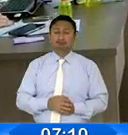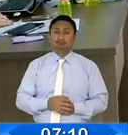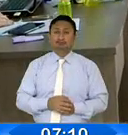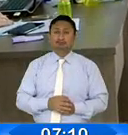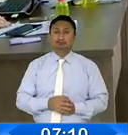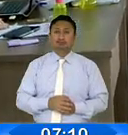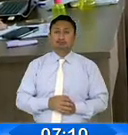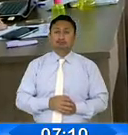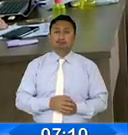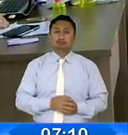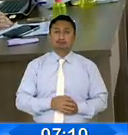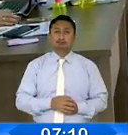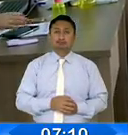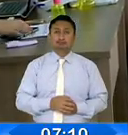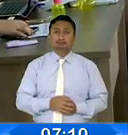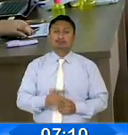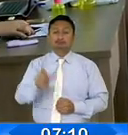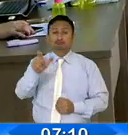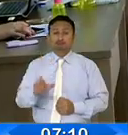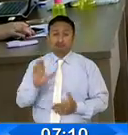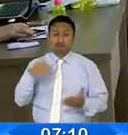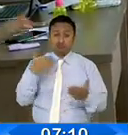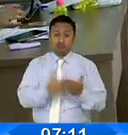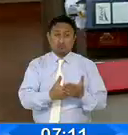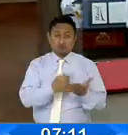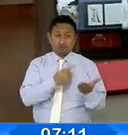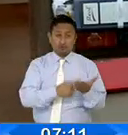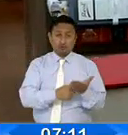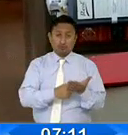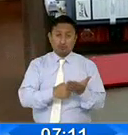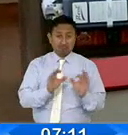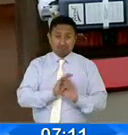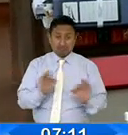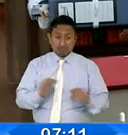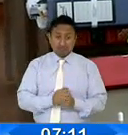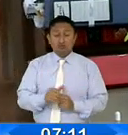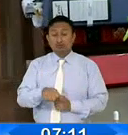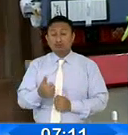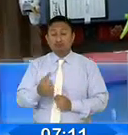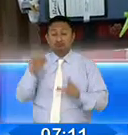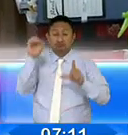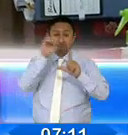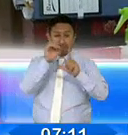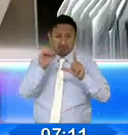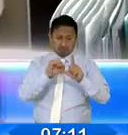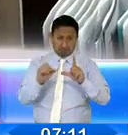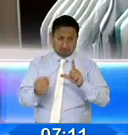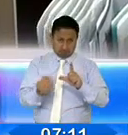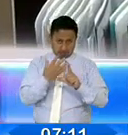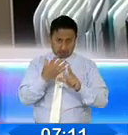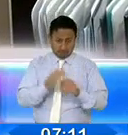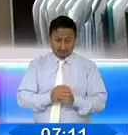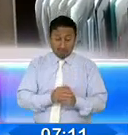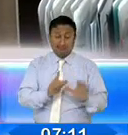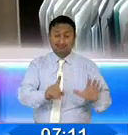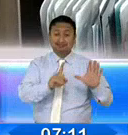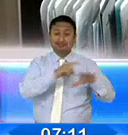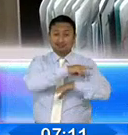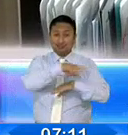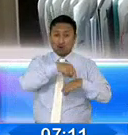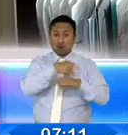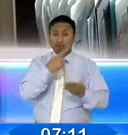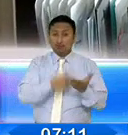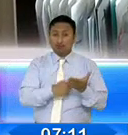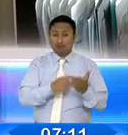Aunque los imputados no acudieron a la audiencia y algunos solo lo hicieron de forma telemática, tras 6 horas de diligencia, el juez Vladimir